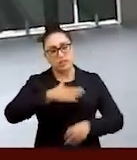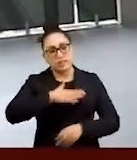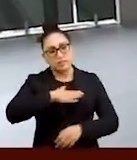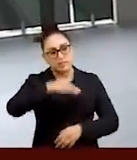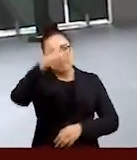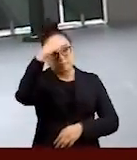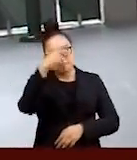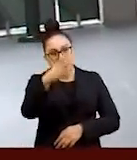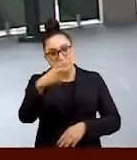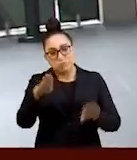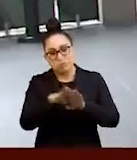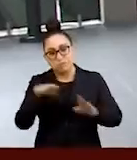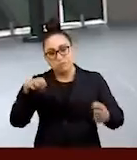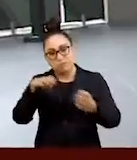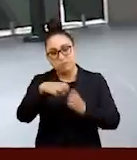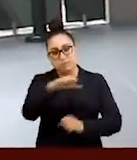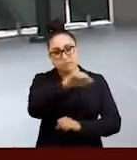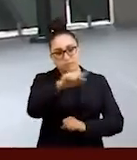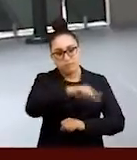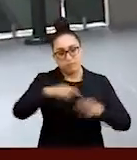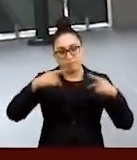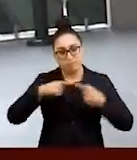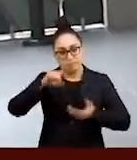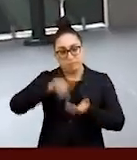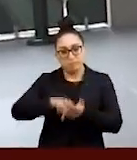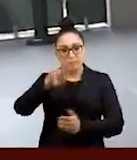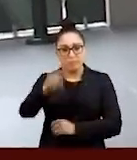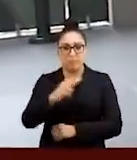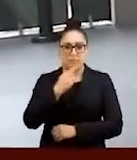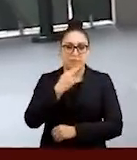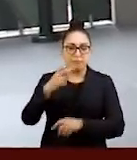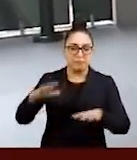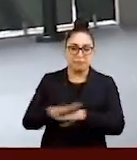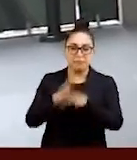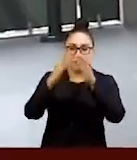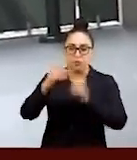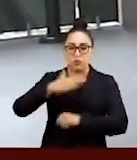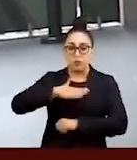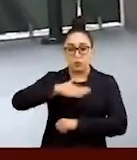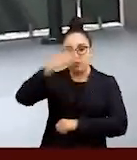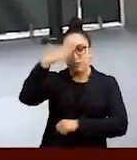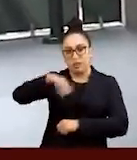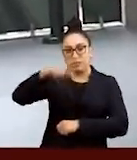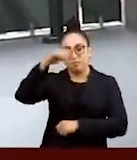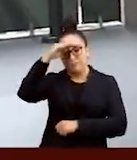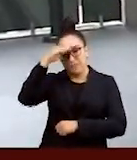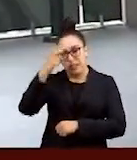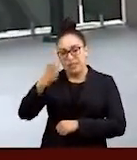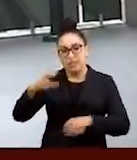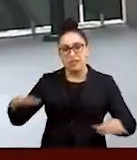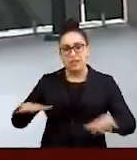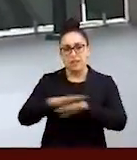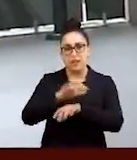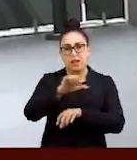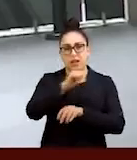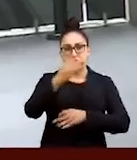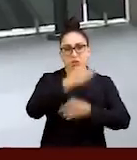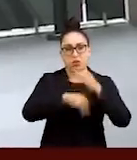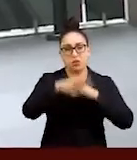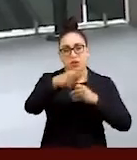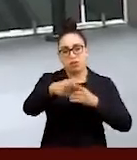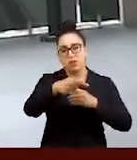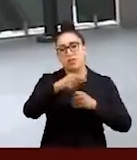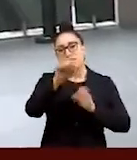vender a la gente algo que para empezar no es y que estamos convencidos que habrá de destruir al Poder Judicial porque sería